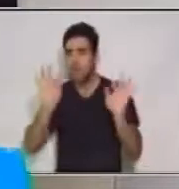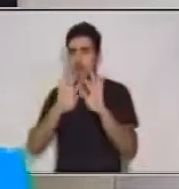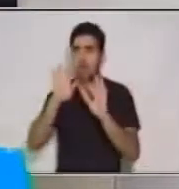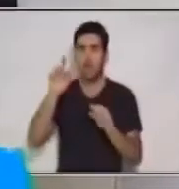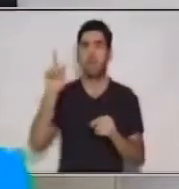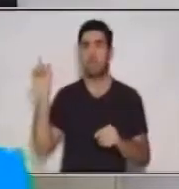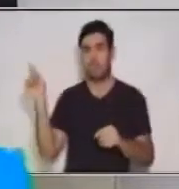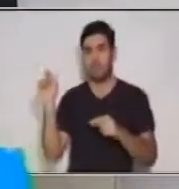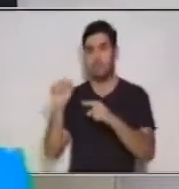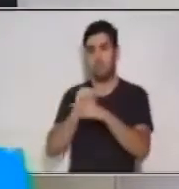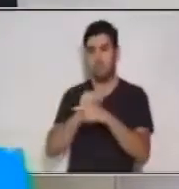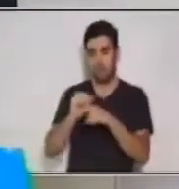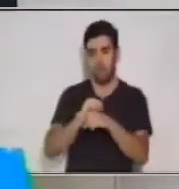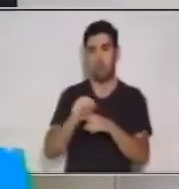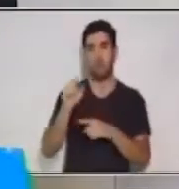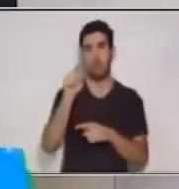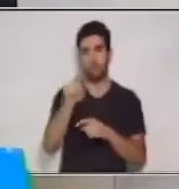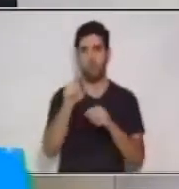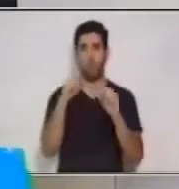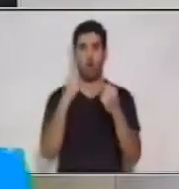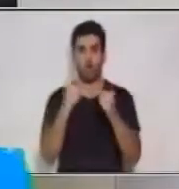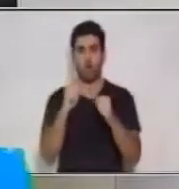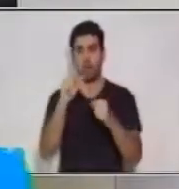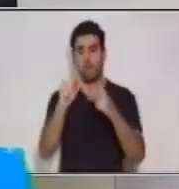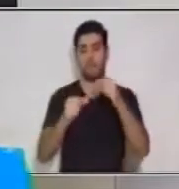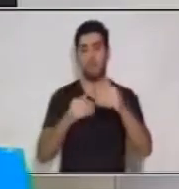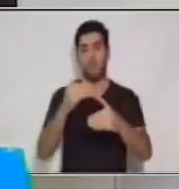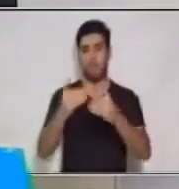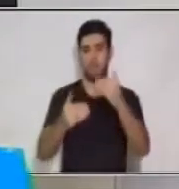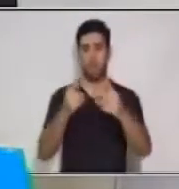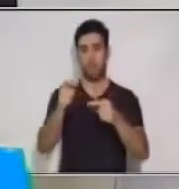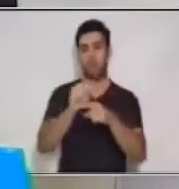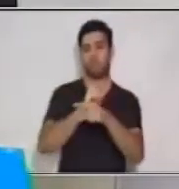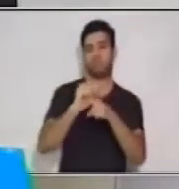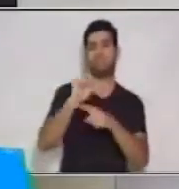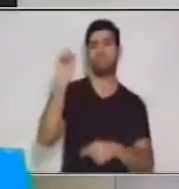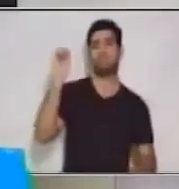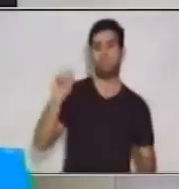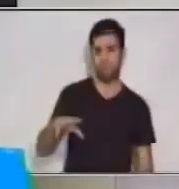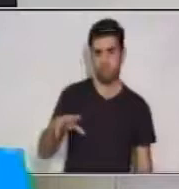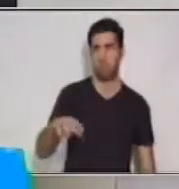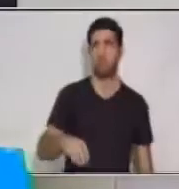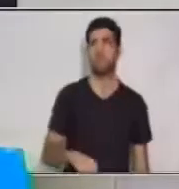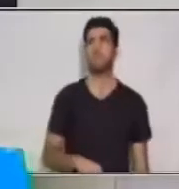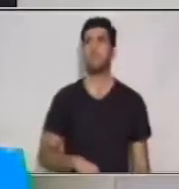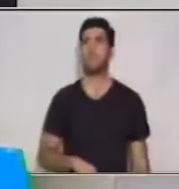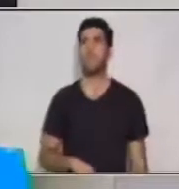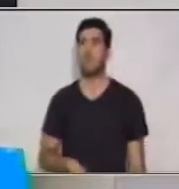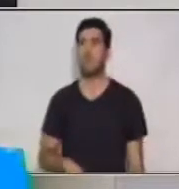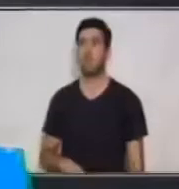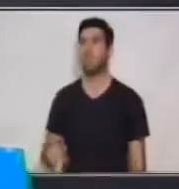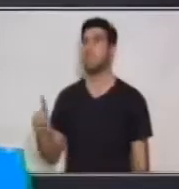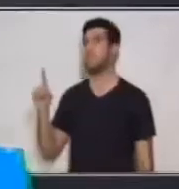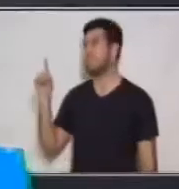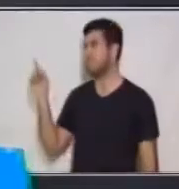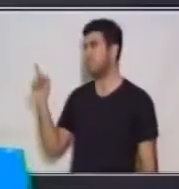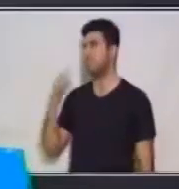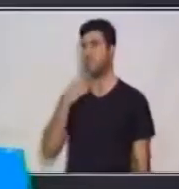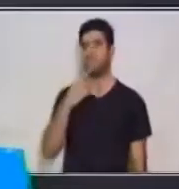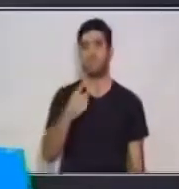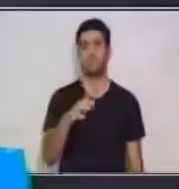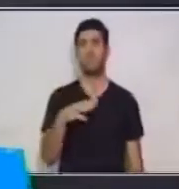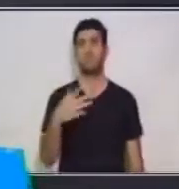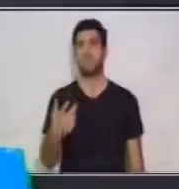quedar de práctica para que tú puedas ir agilizando todos esos aprendizajes. El problema nos dice,